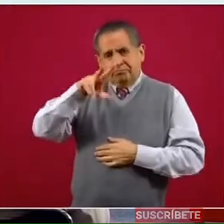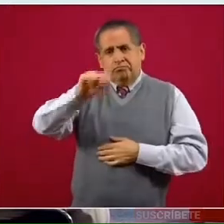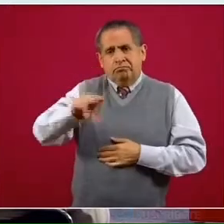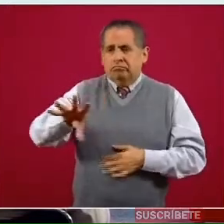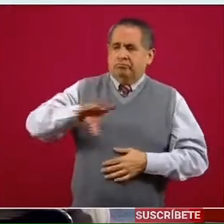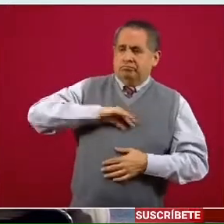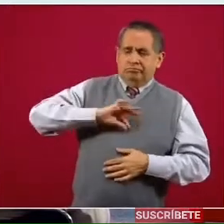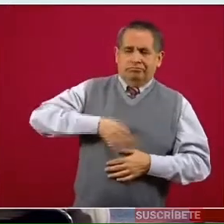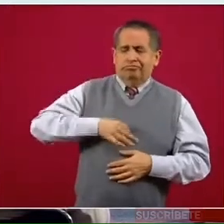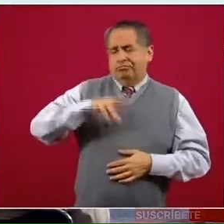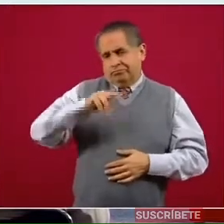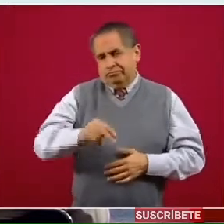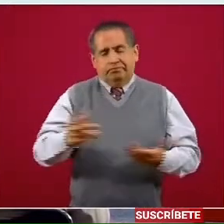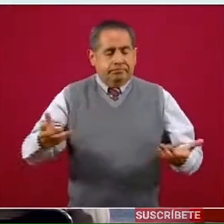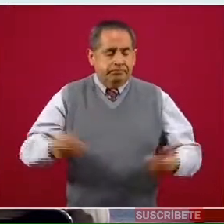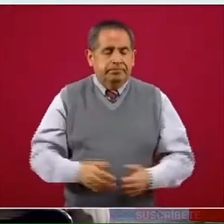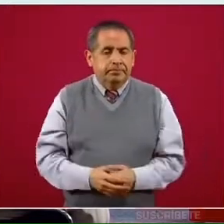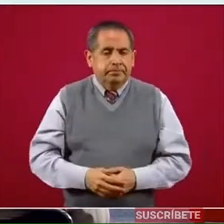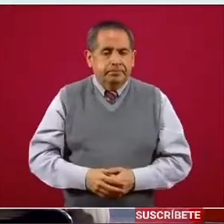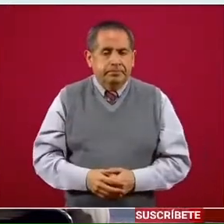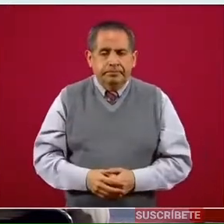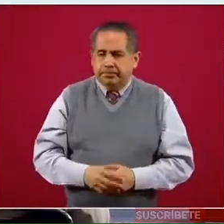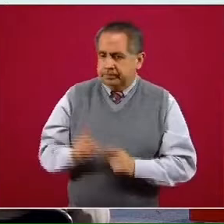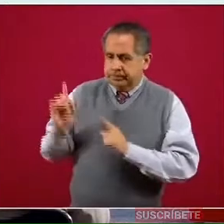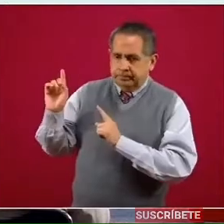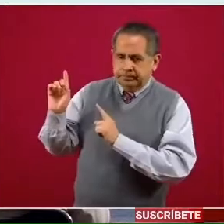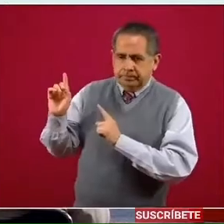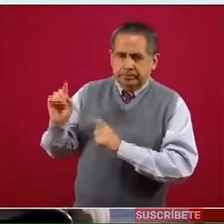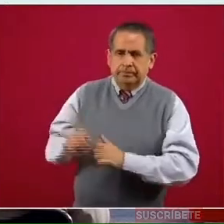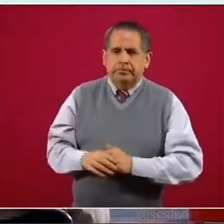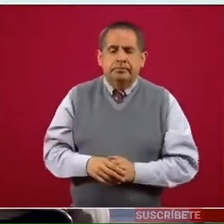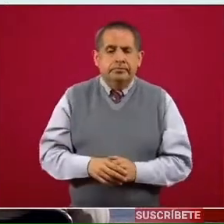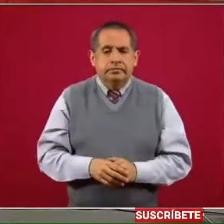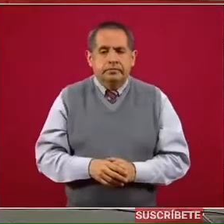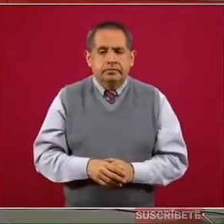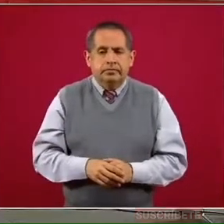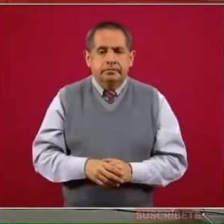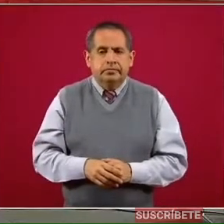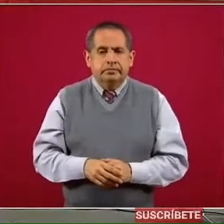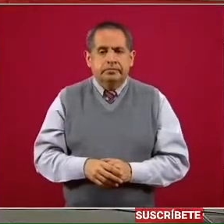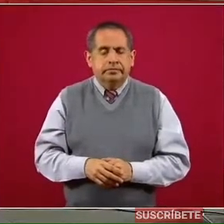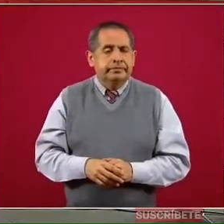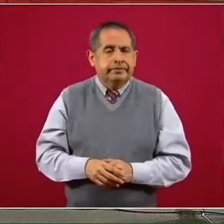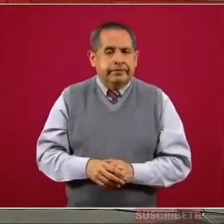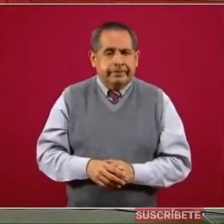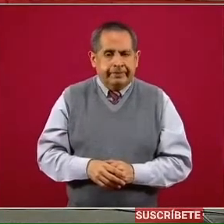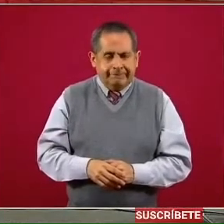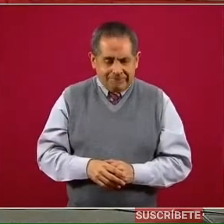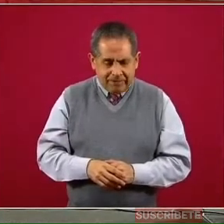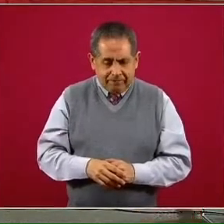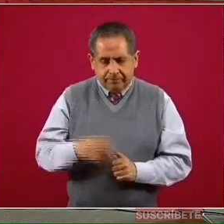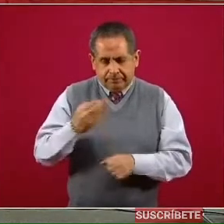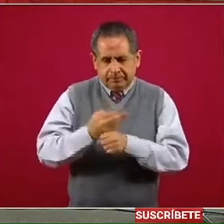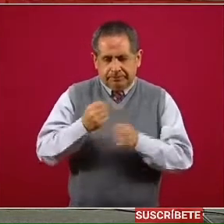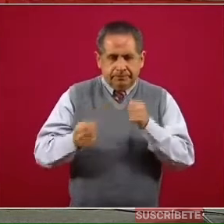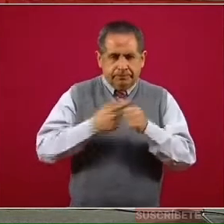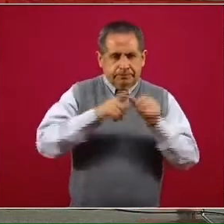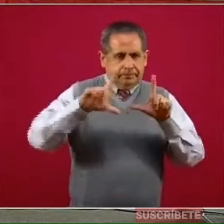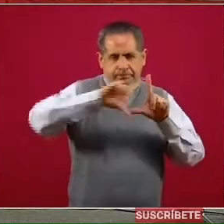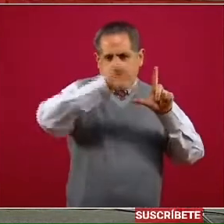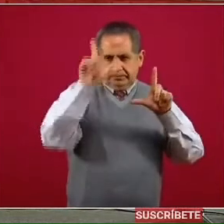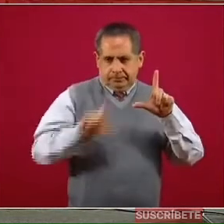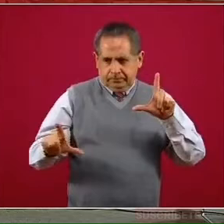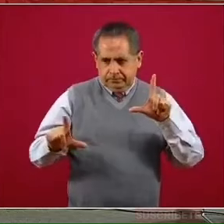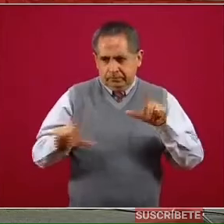contagio. Vamos a pasar a la siguiente. Veamos la panorámica nacional y después entramos a las